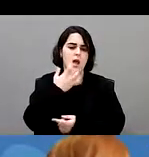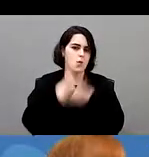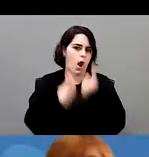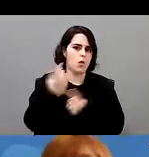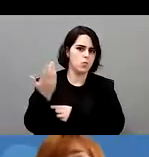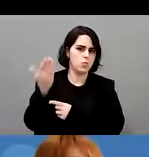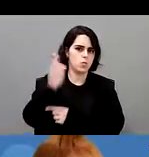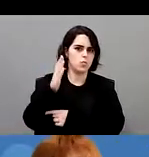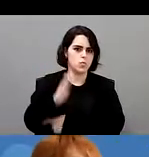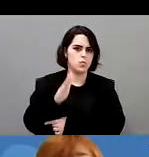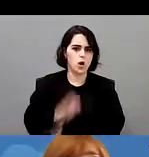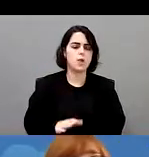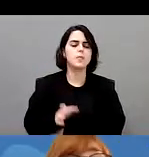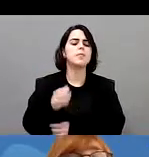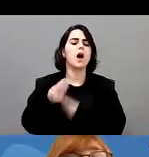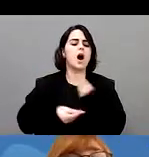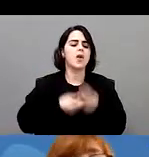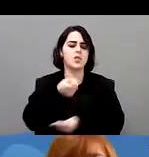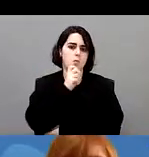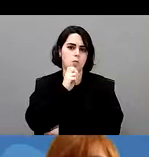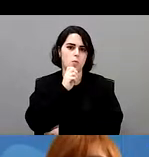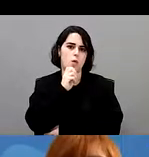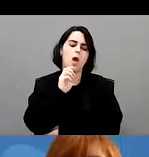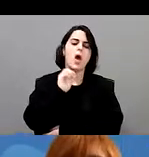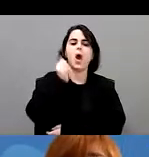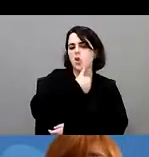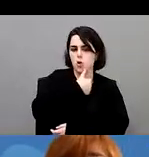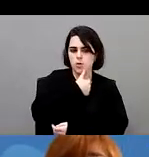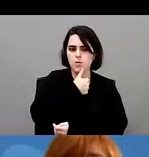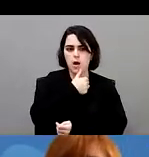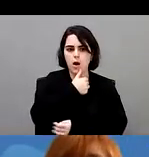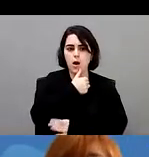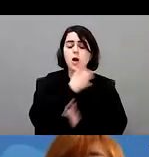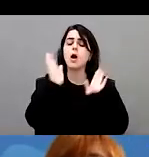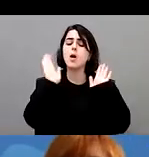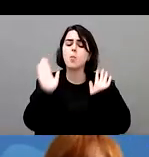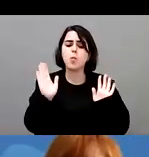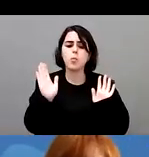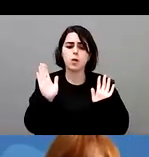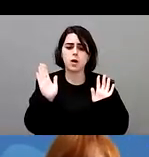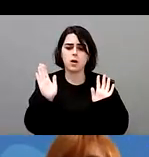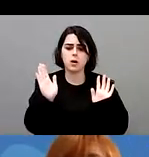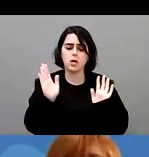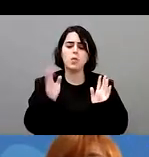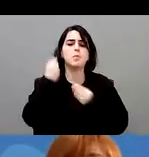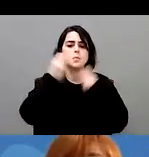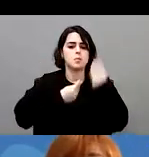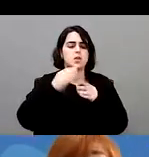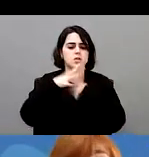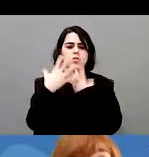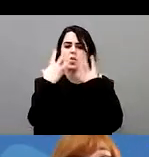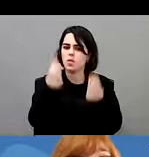lo voy a hacer de forma, por supuesto, anónima, pero sí creo que de esta manera se va a poder entender la